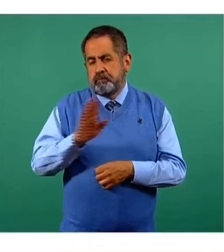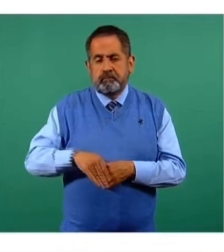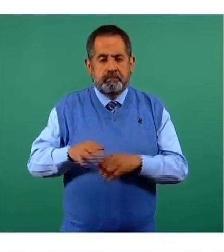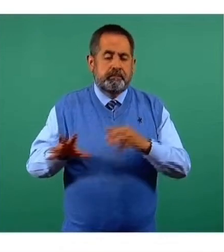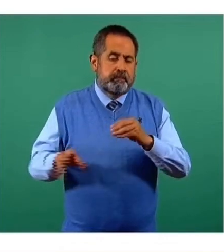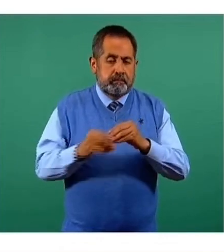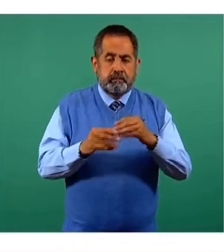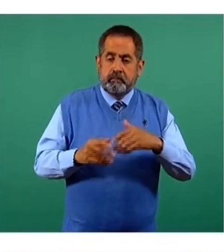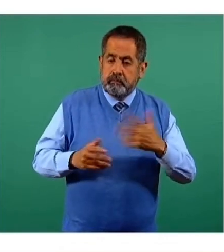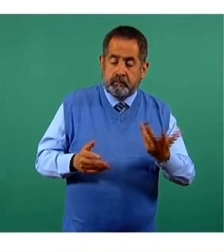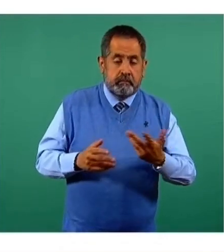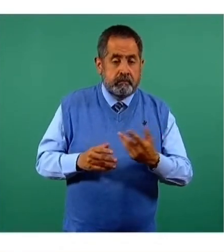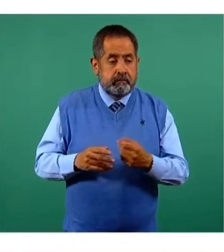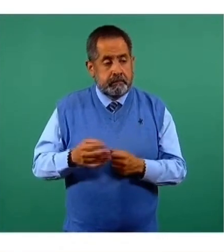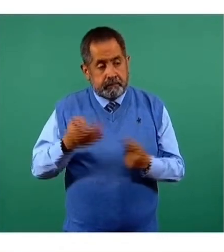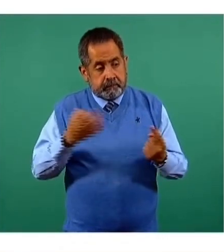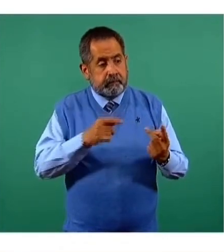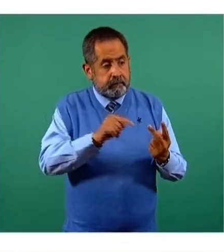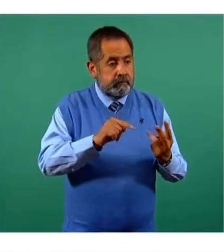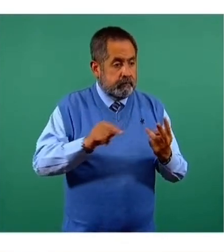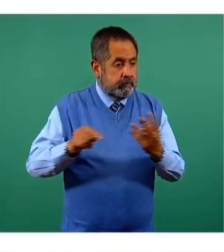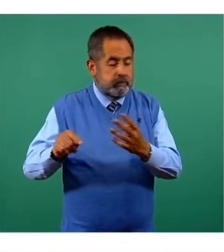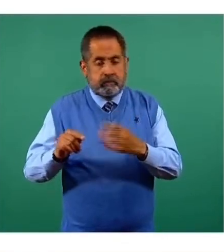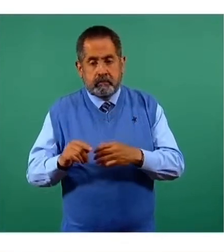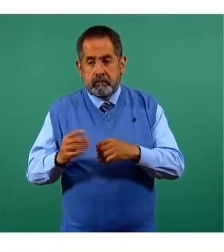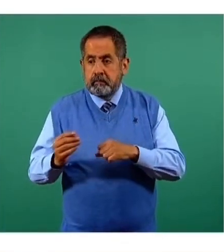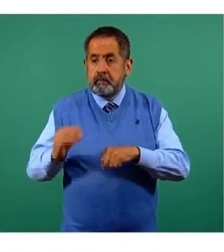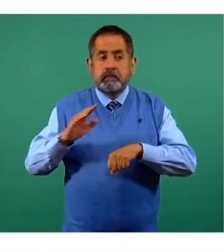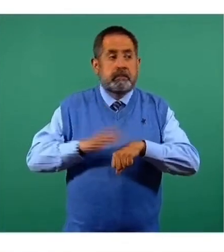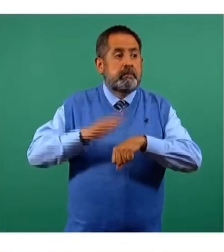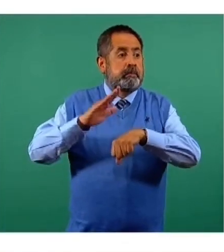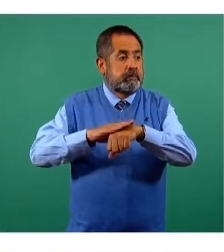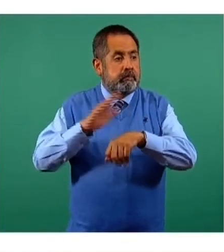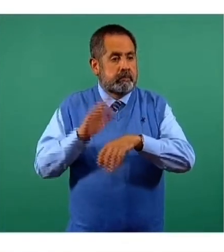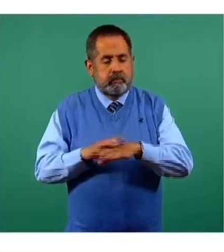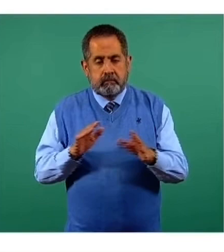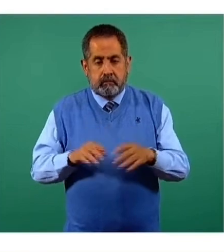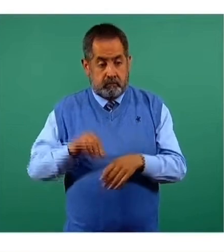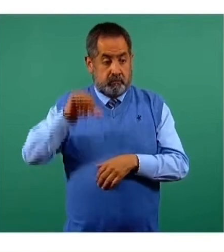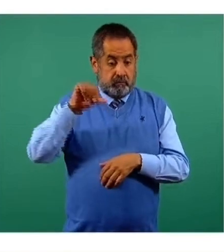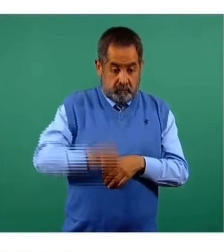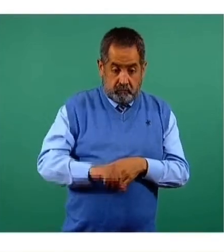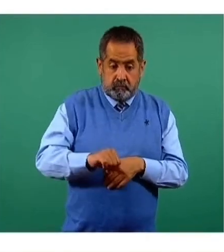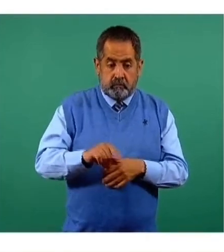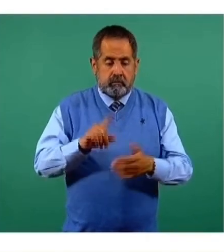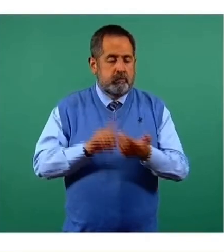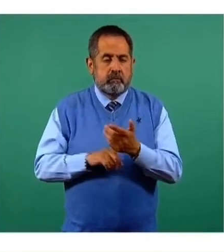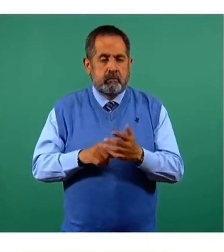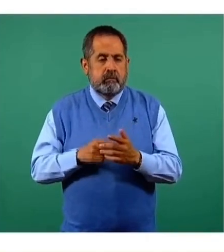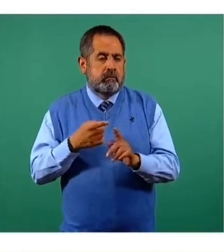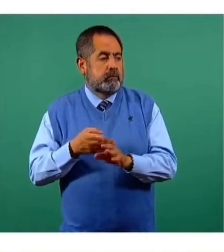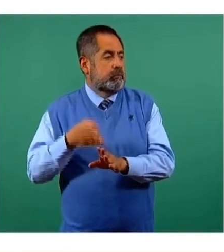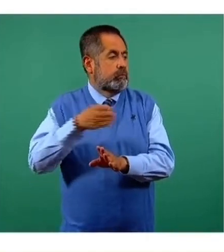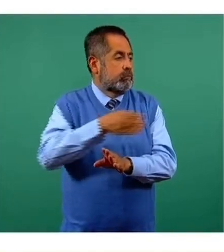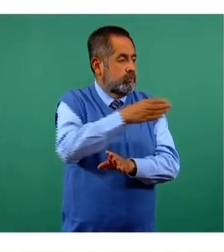importante recalcarlo, se van confirmando, no quiere decir que van ocurriendo o que la defunción sucedió de un día para otro.